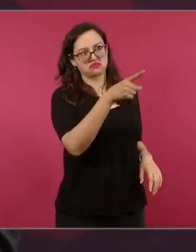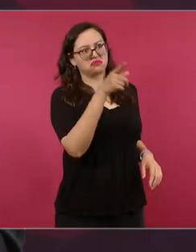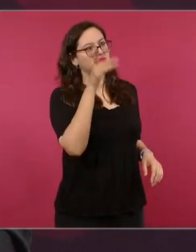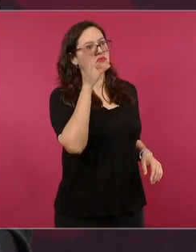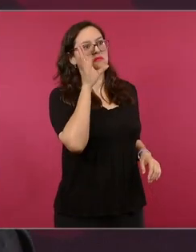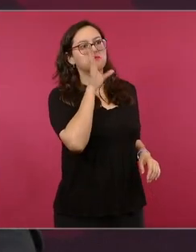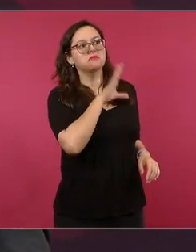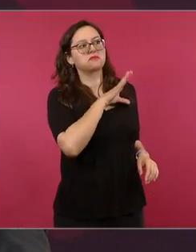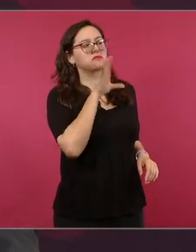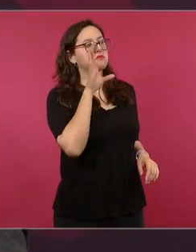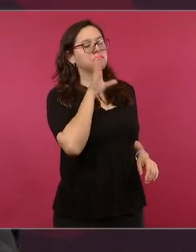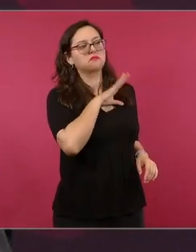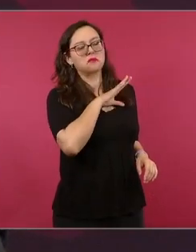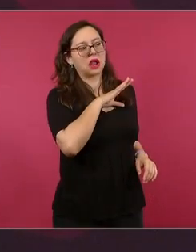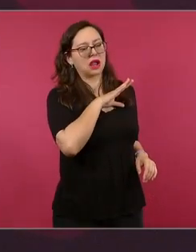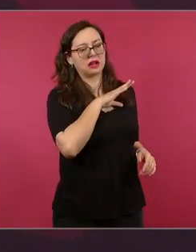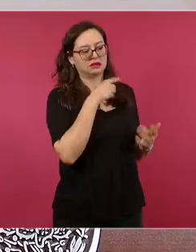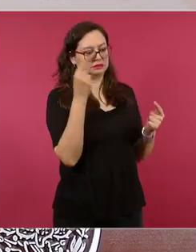el régimen